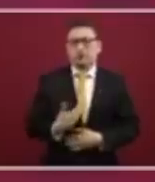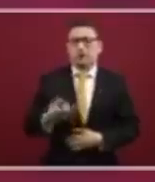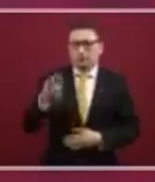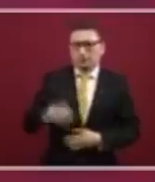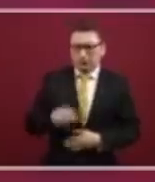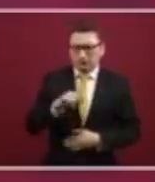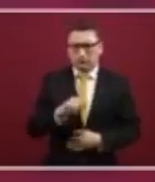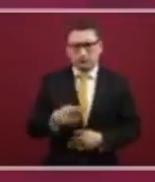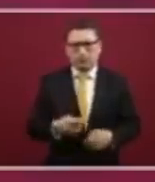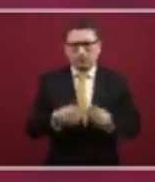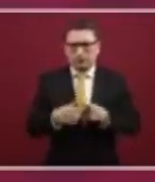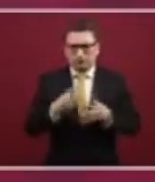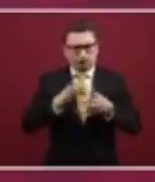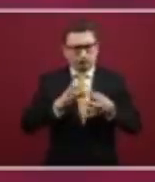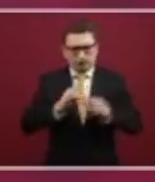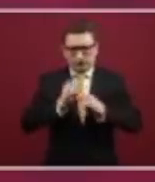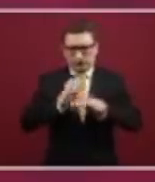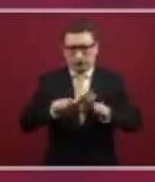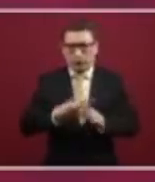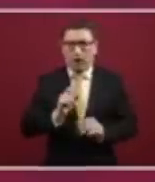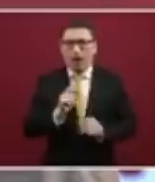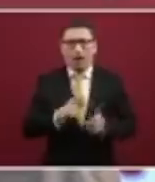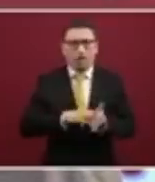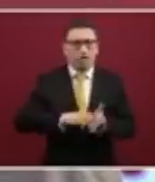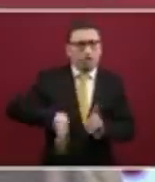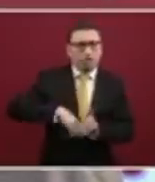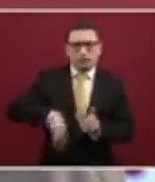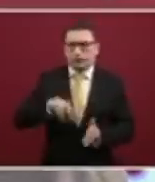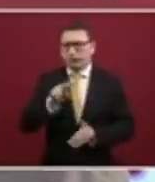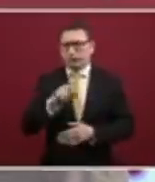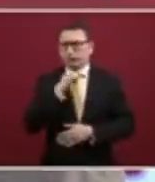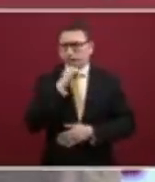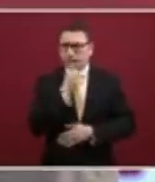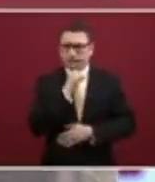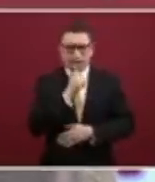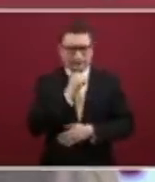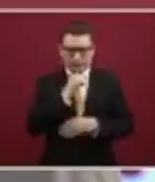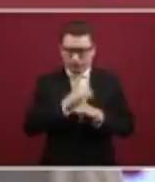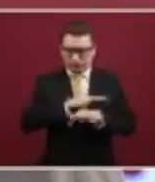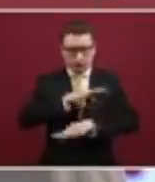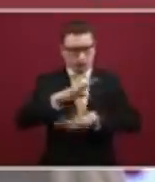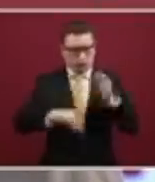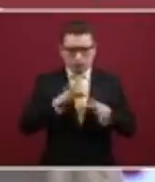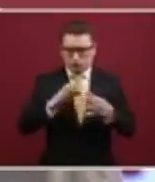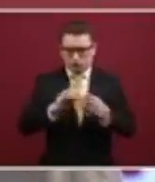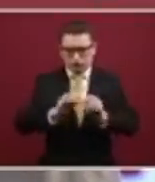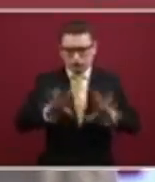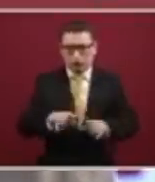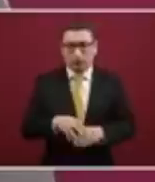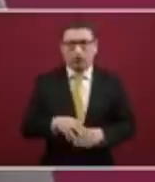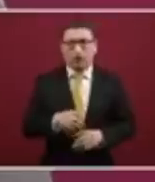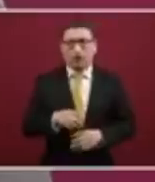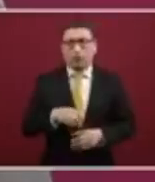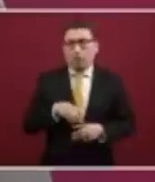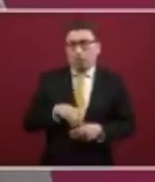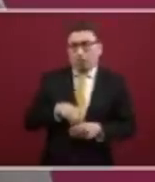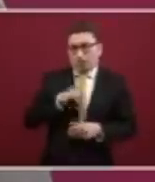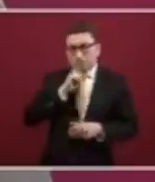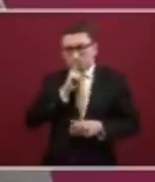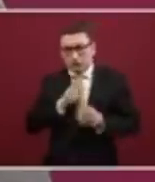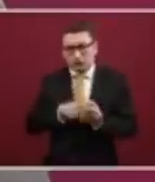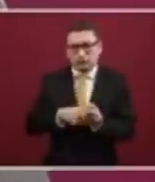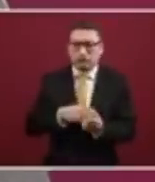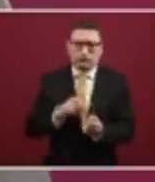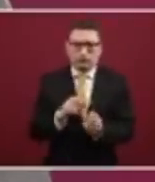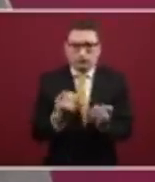a haber ninguna restricción de información, no vamos a ocultar absolutamente nada y si no vamos a ocultar el número de